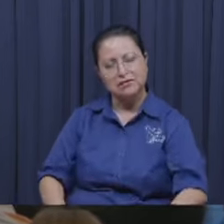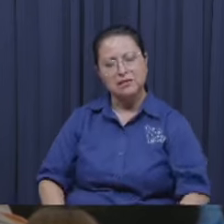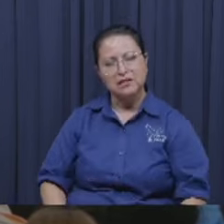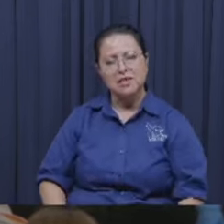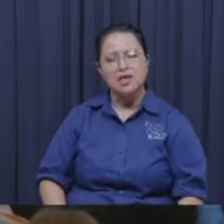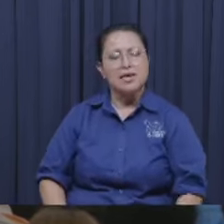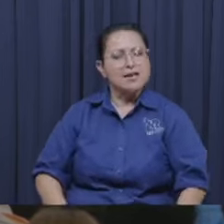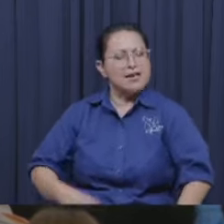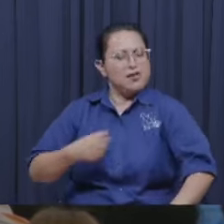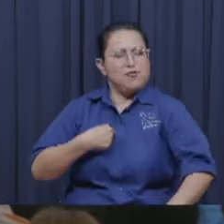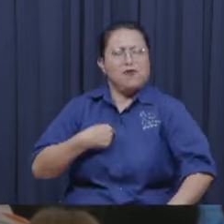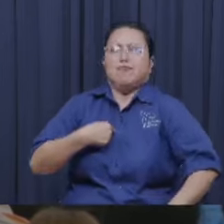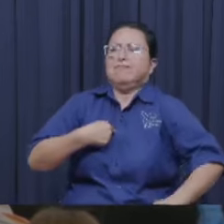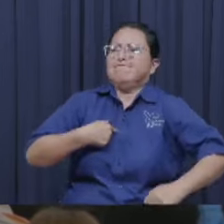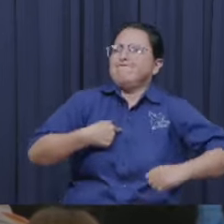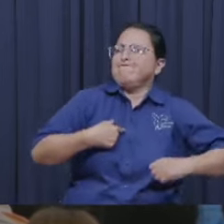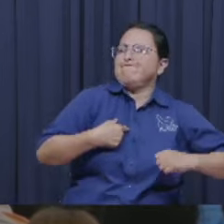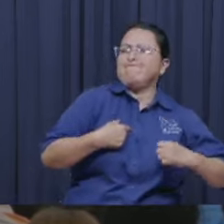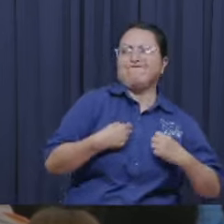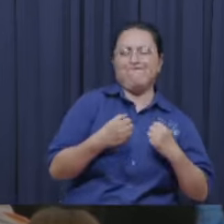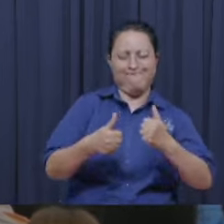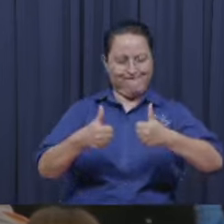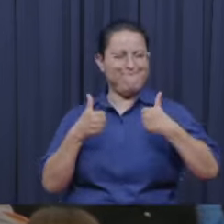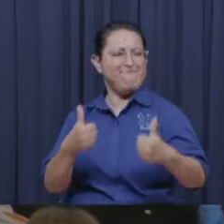y brillando.